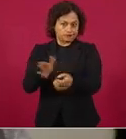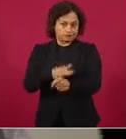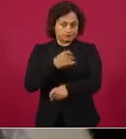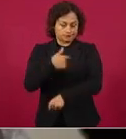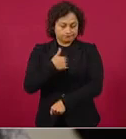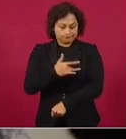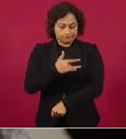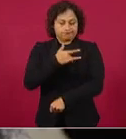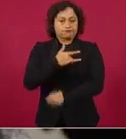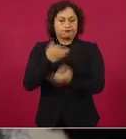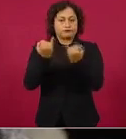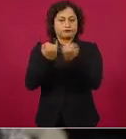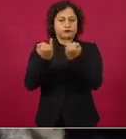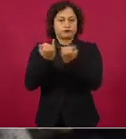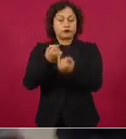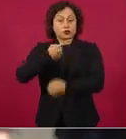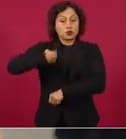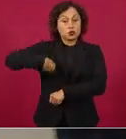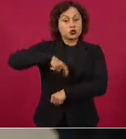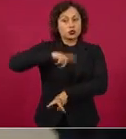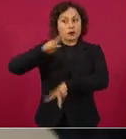es si nosotros no lo vamos a buscar,